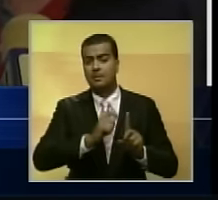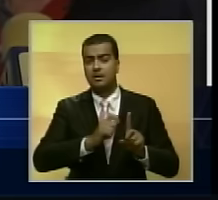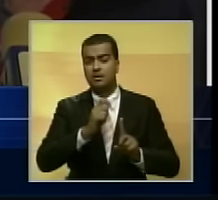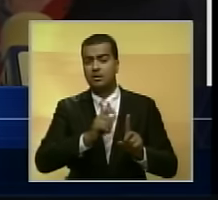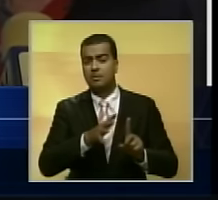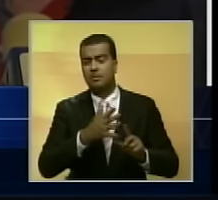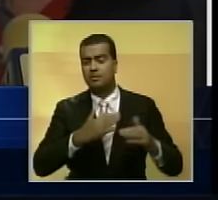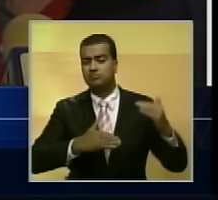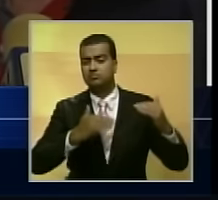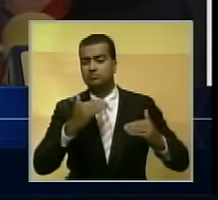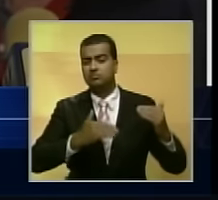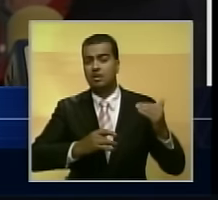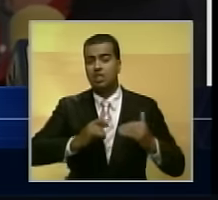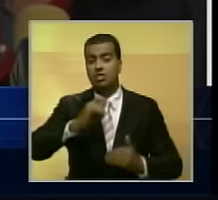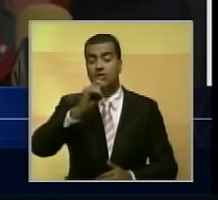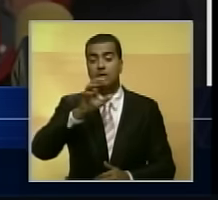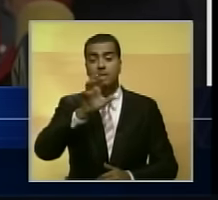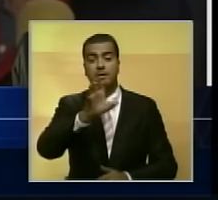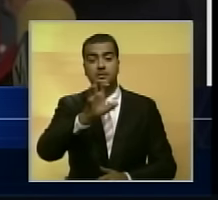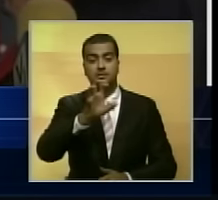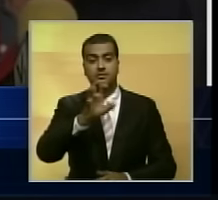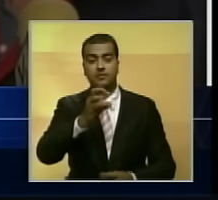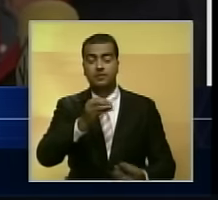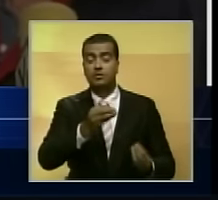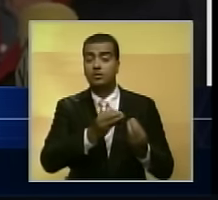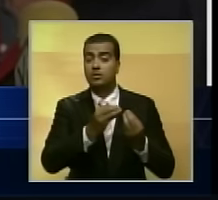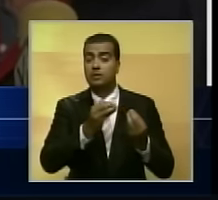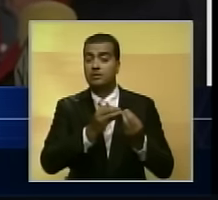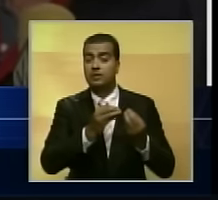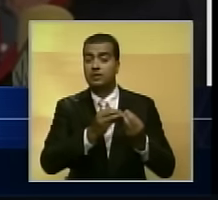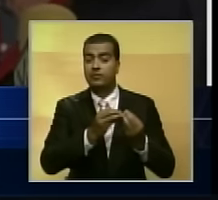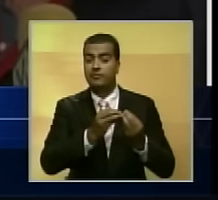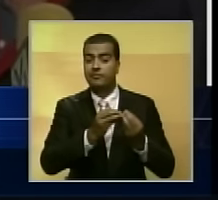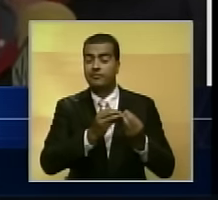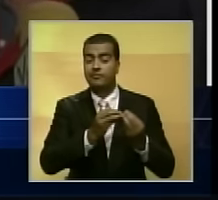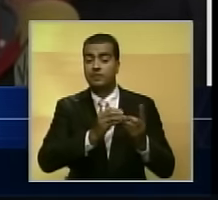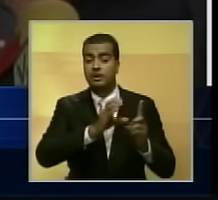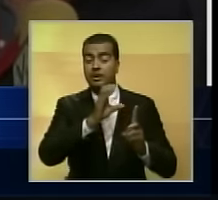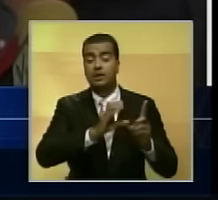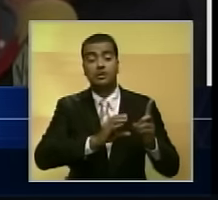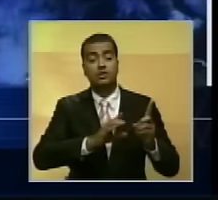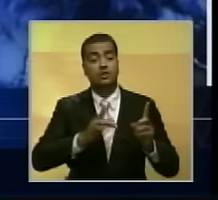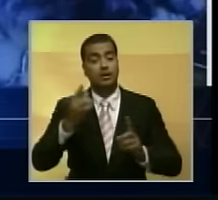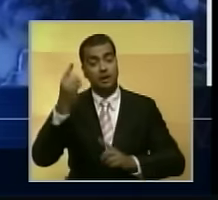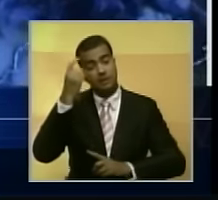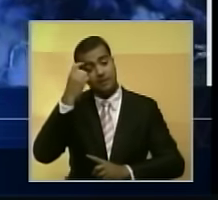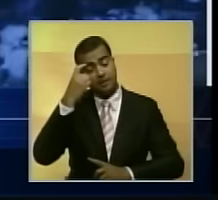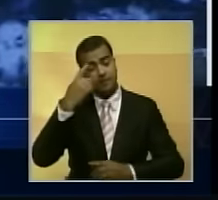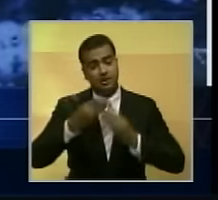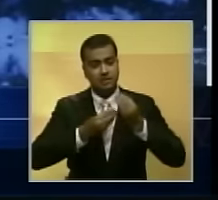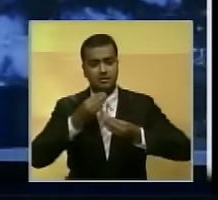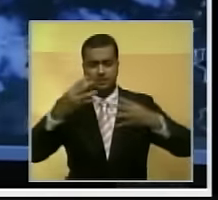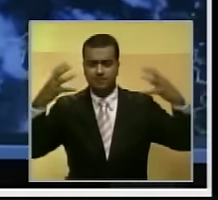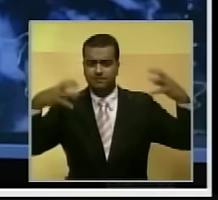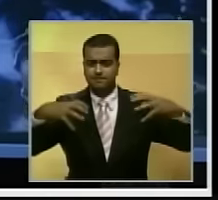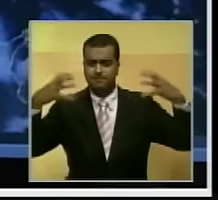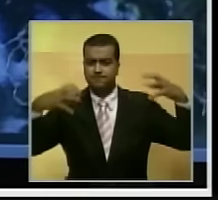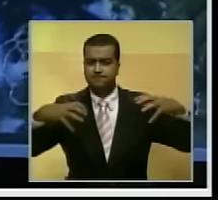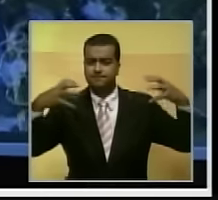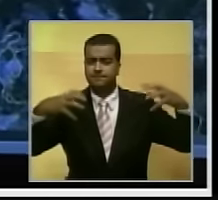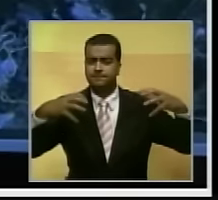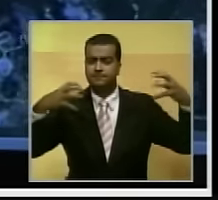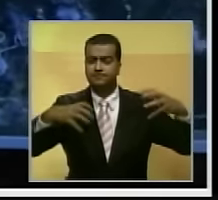potencialmente inestable al norte del país que, conjuntamente con el calentamiento diurno, generarán precipitaciones de